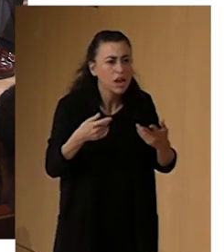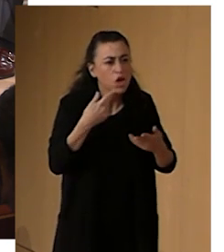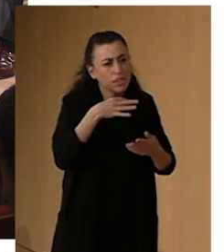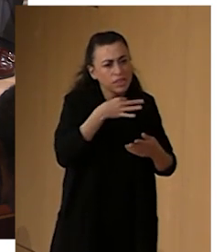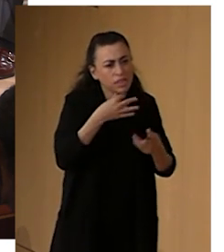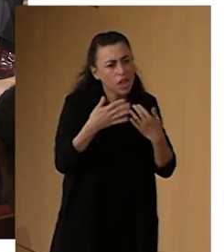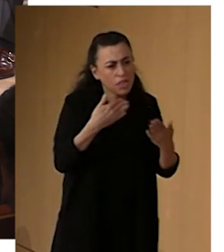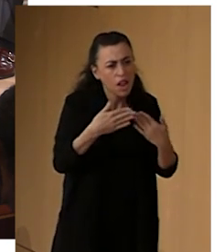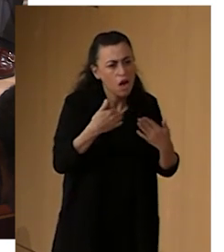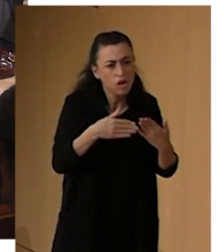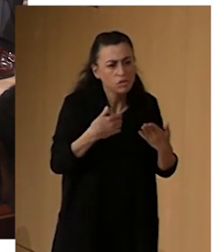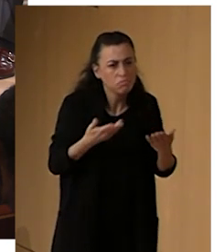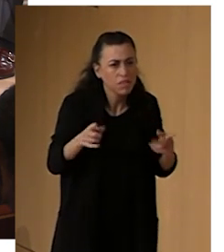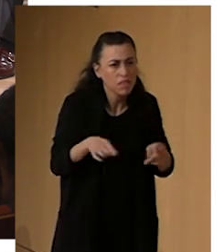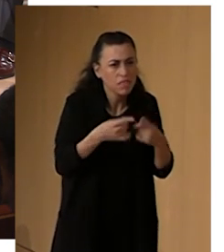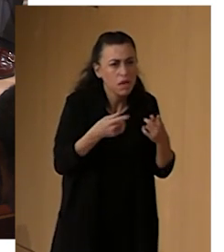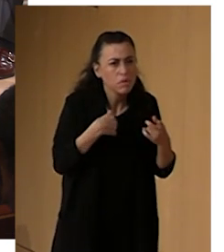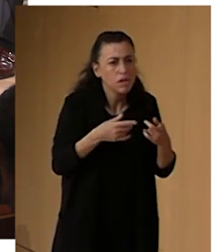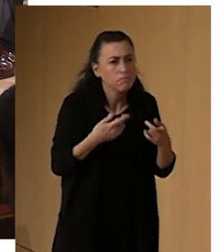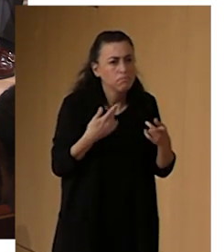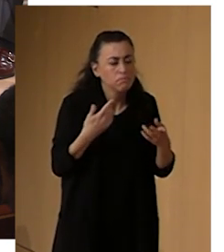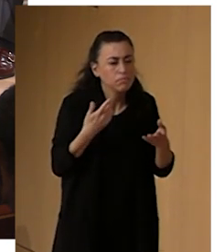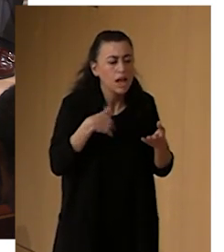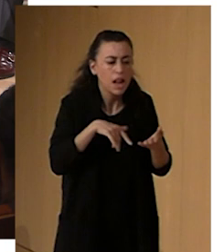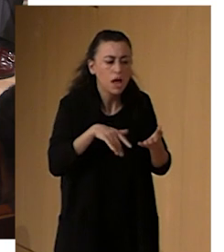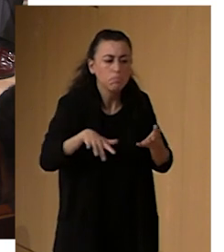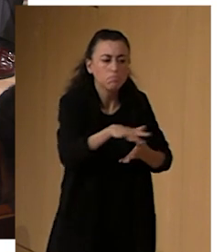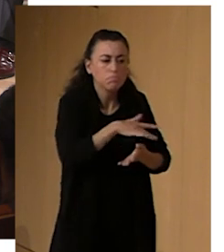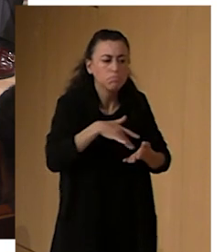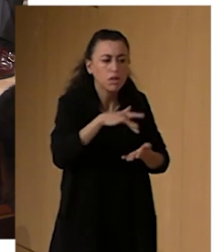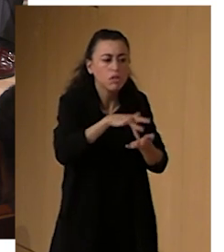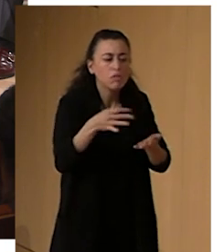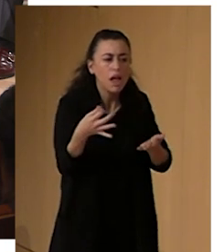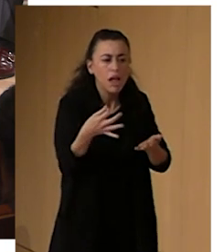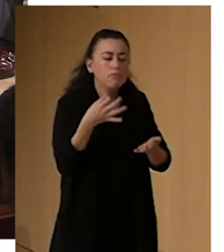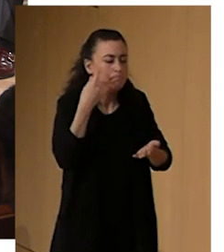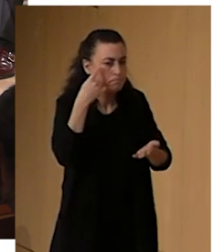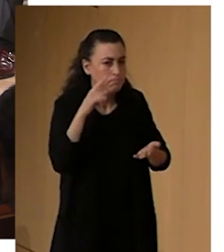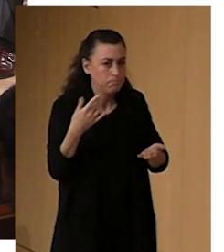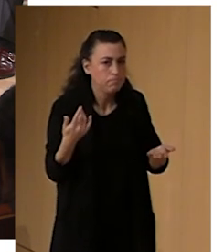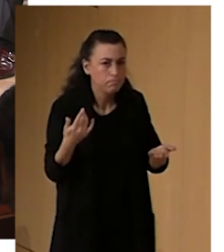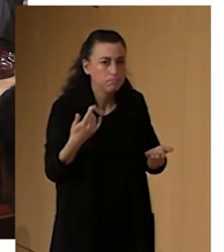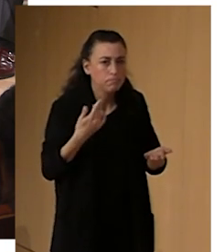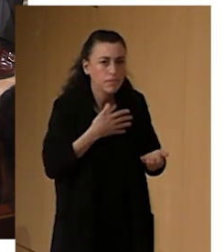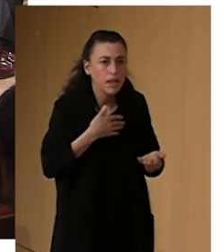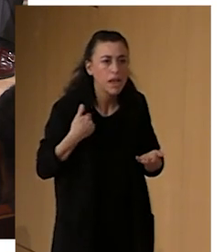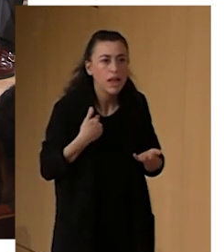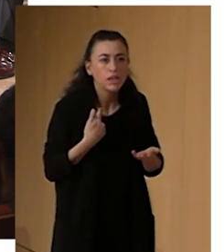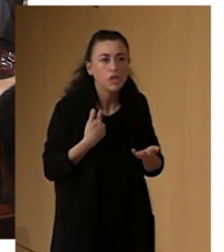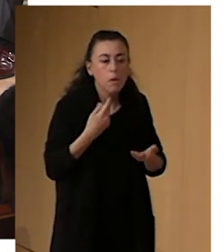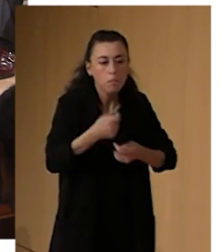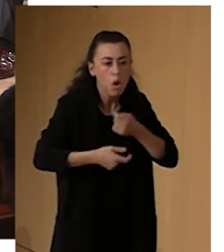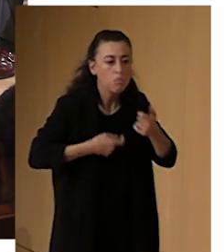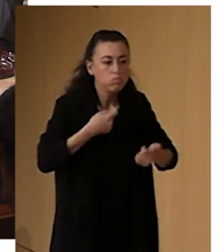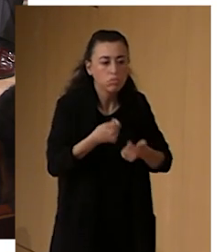a raidir metiendo la pata y y y escuchando a la gente que que viene a disfrutar del espectáculo pues vas vas aprendiendo por ejemplo